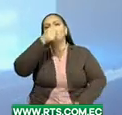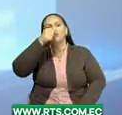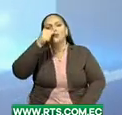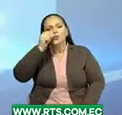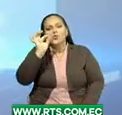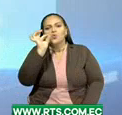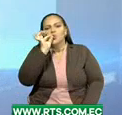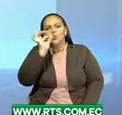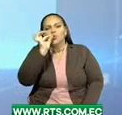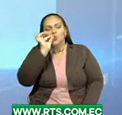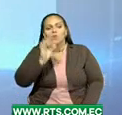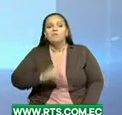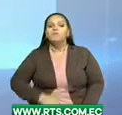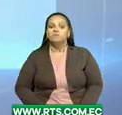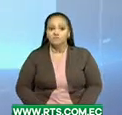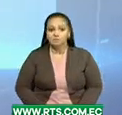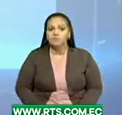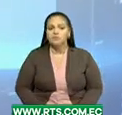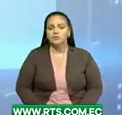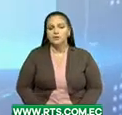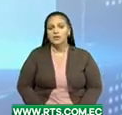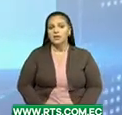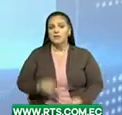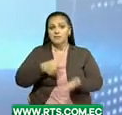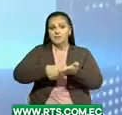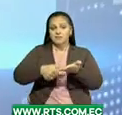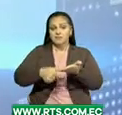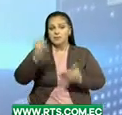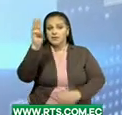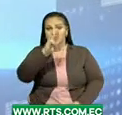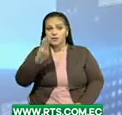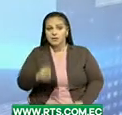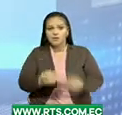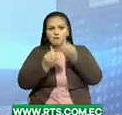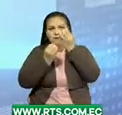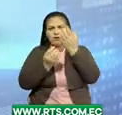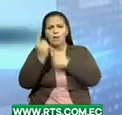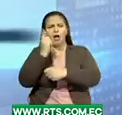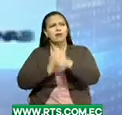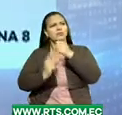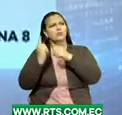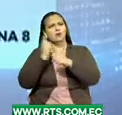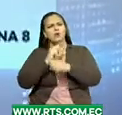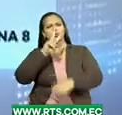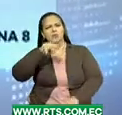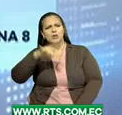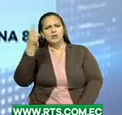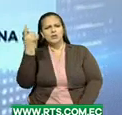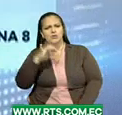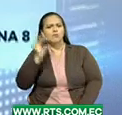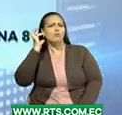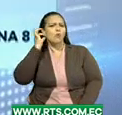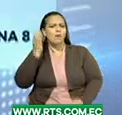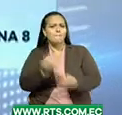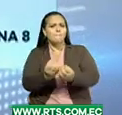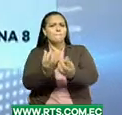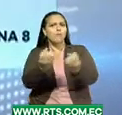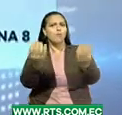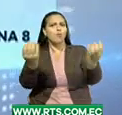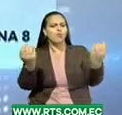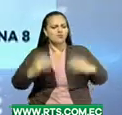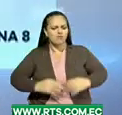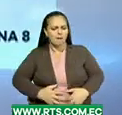a 123 mujeres embarazadas se les diagnosticó consumo de sustancias, mientras que de enero a abril del presente